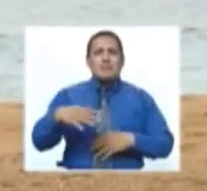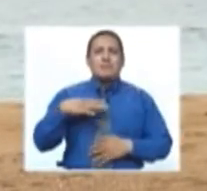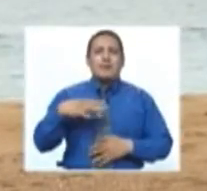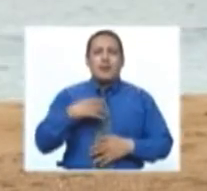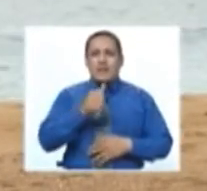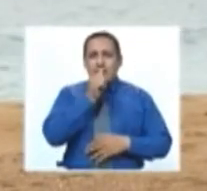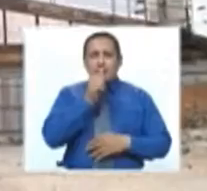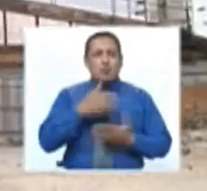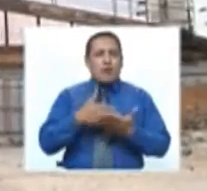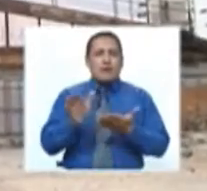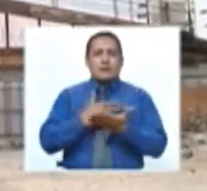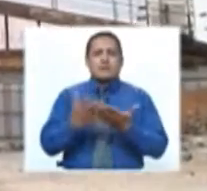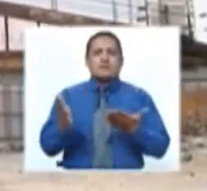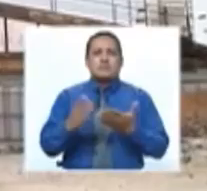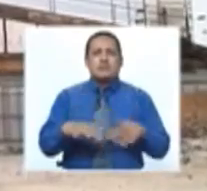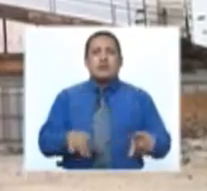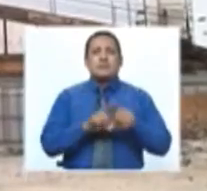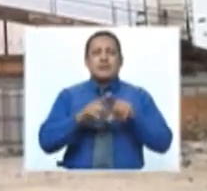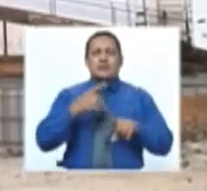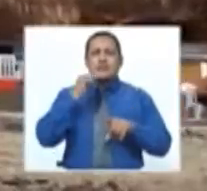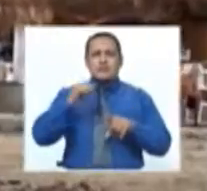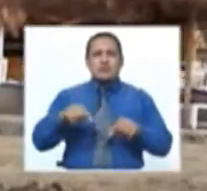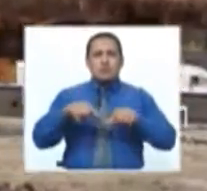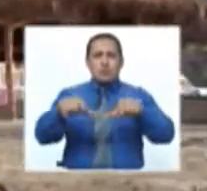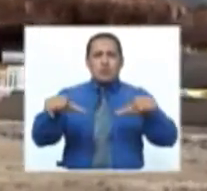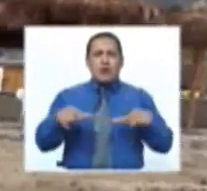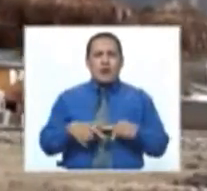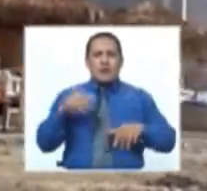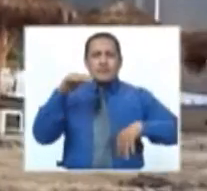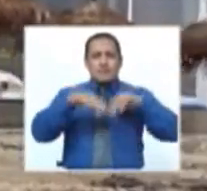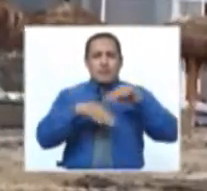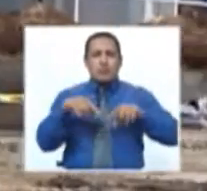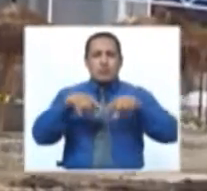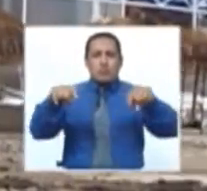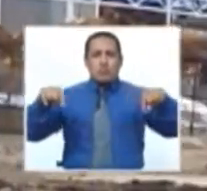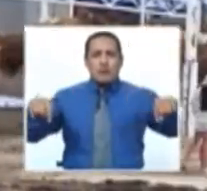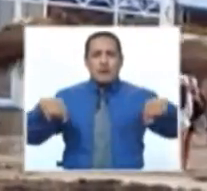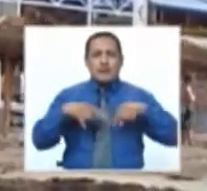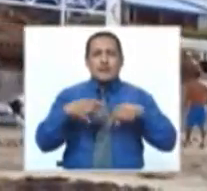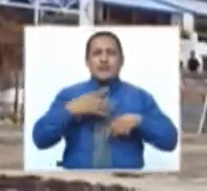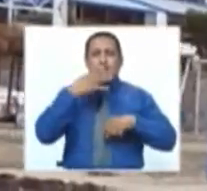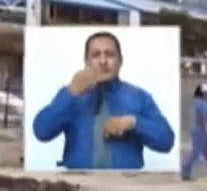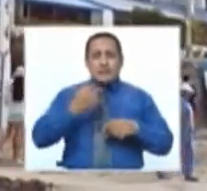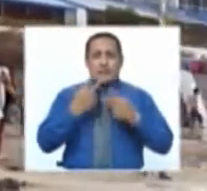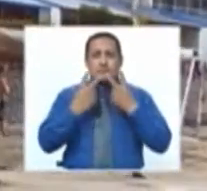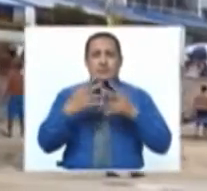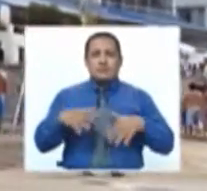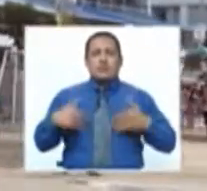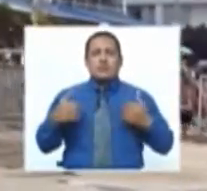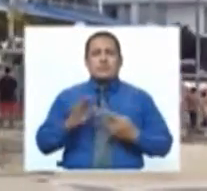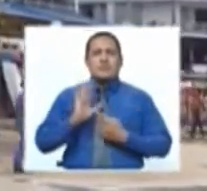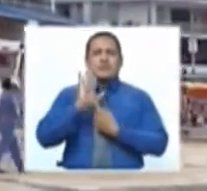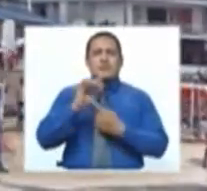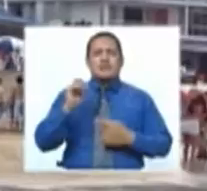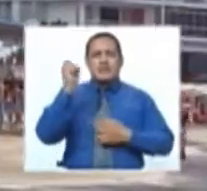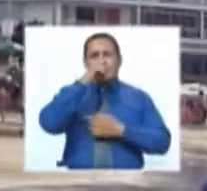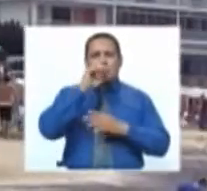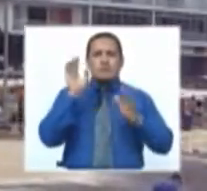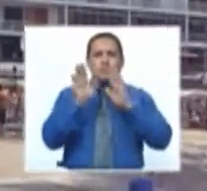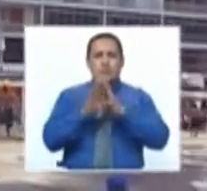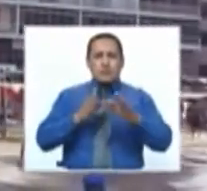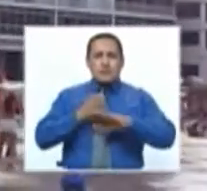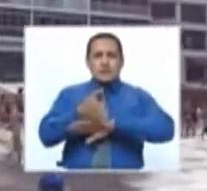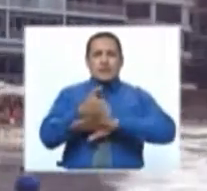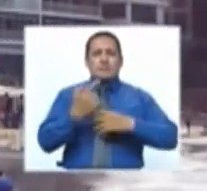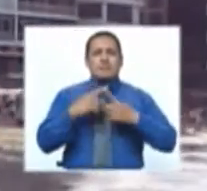privadas. Existen sí determinados balnearios o espacios que geográficamente pueden presentar dificultades para